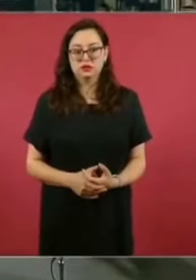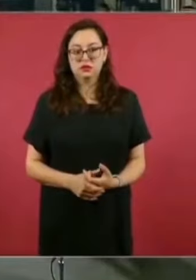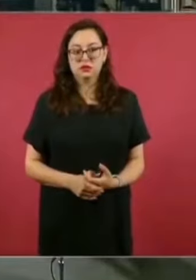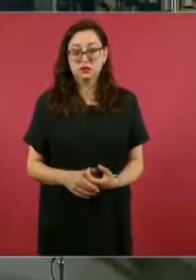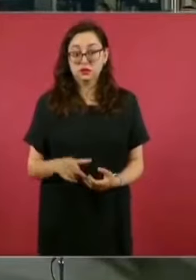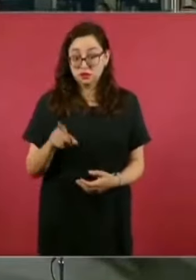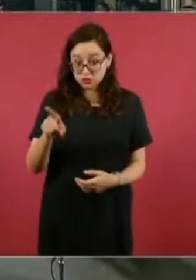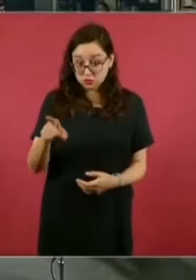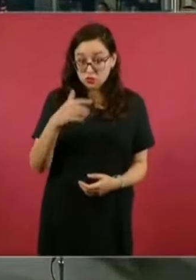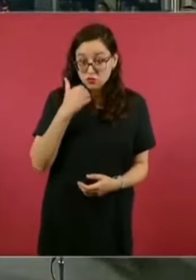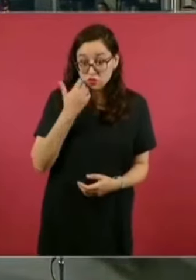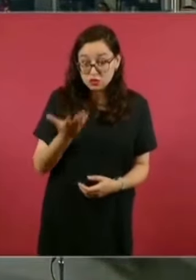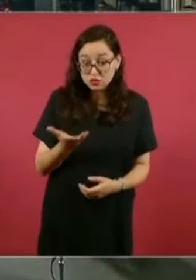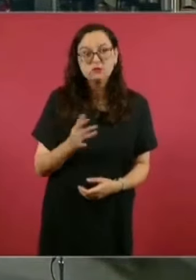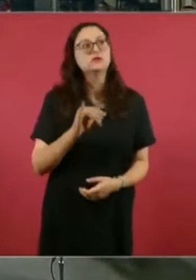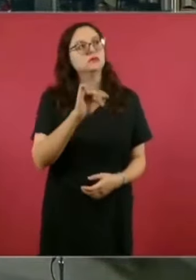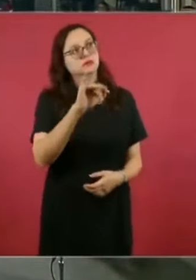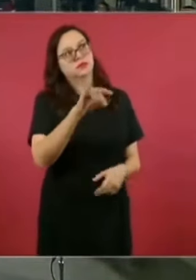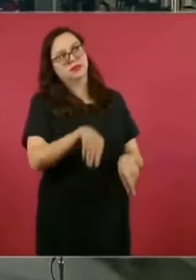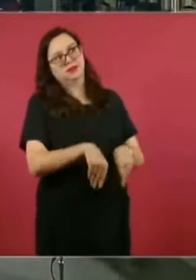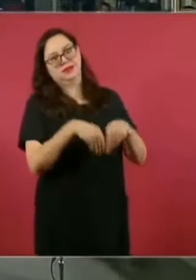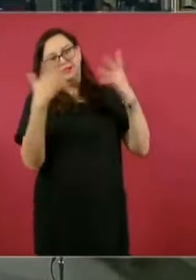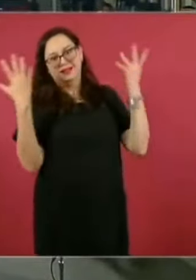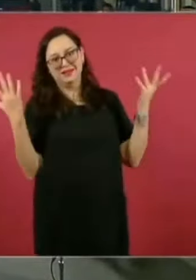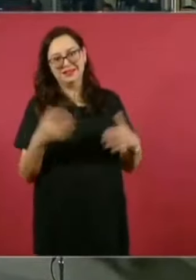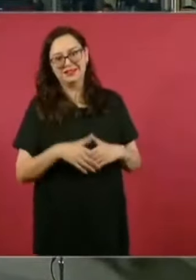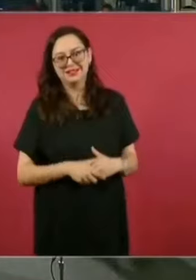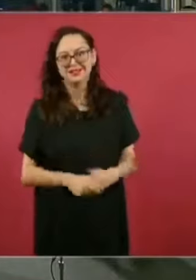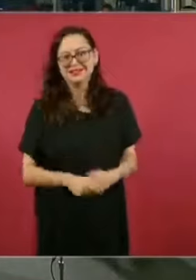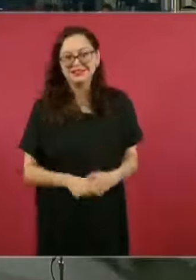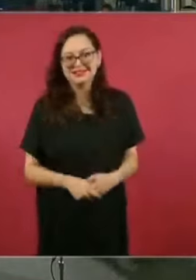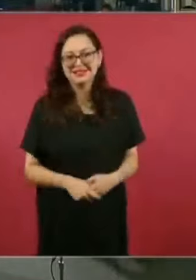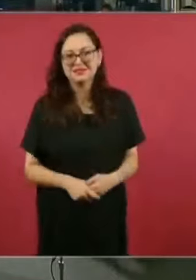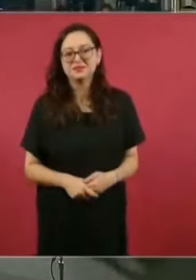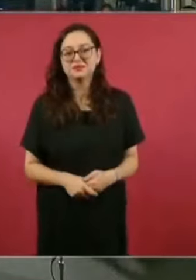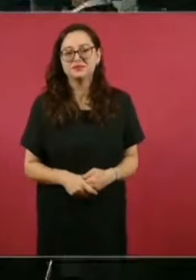¿Querías tomar la palabra? Sí, como no, señor presidente. Bueno.